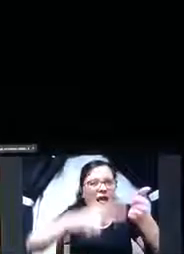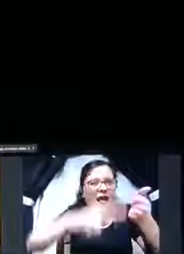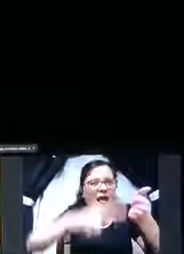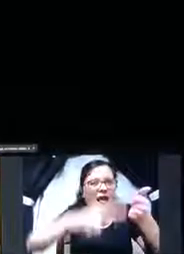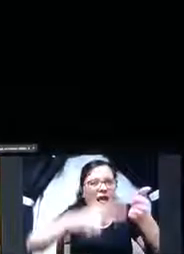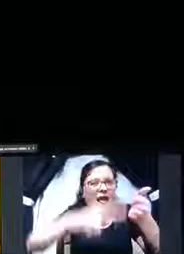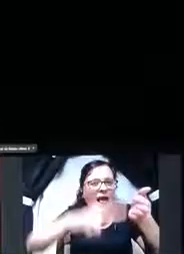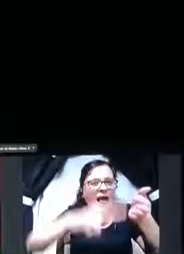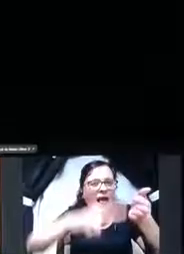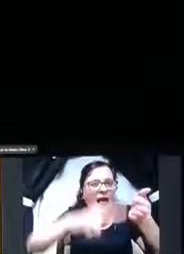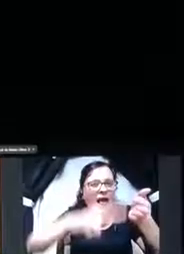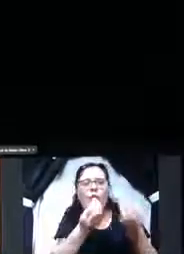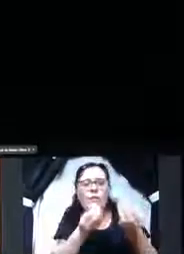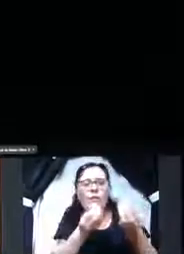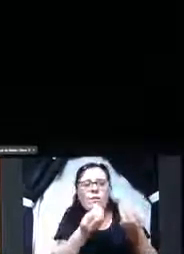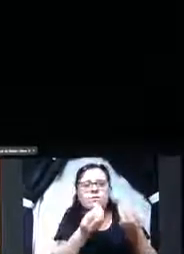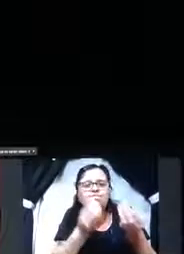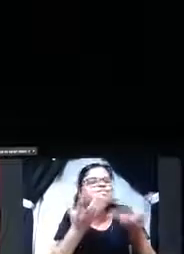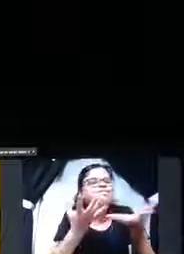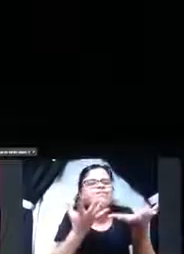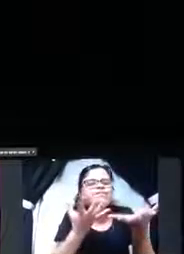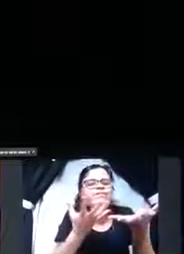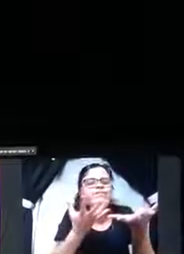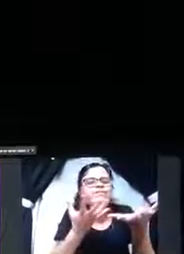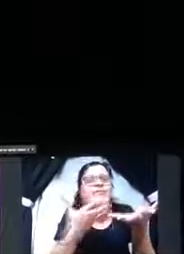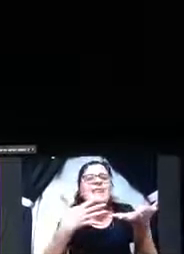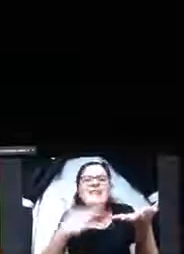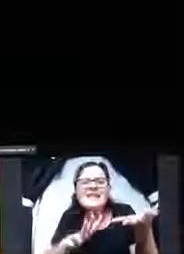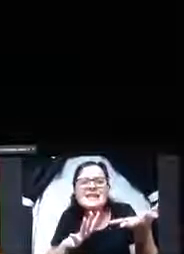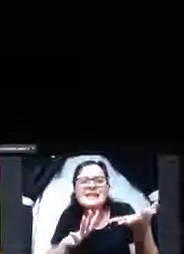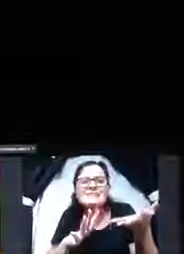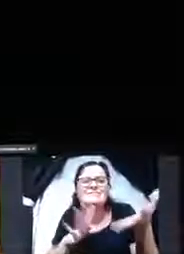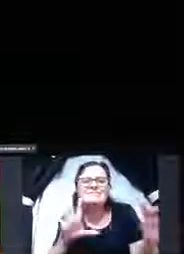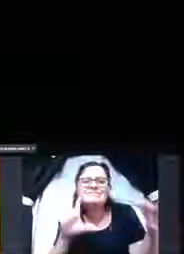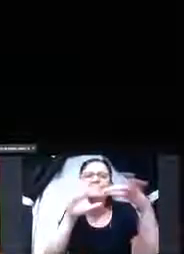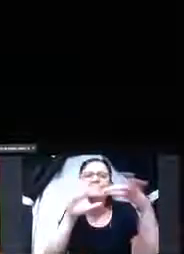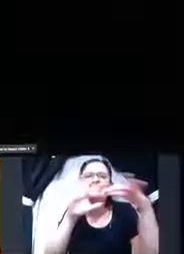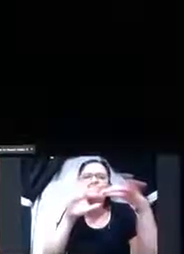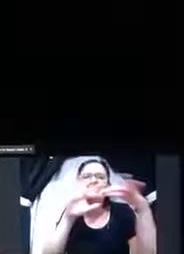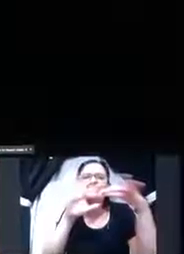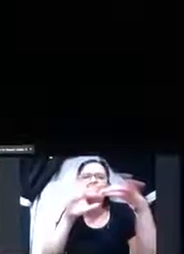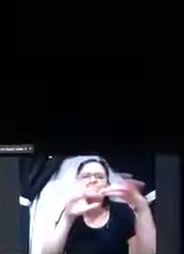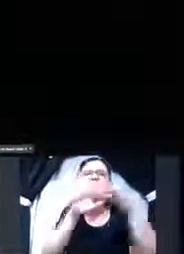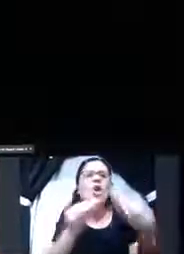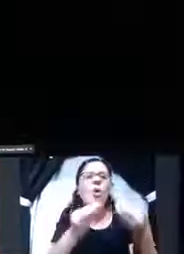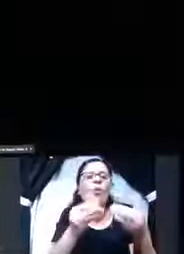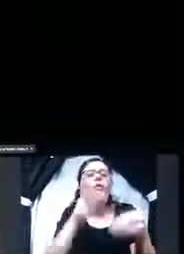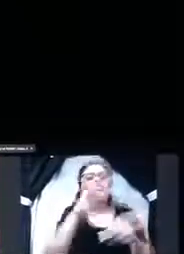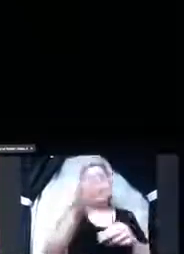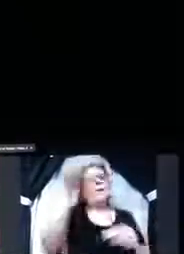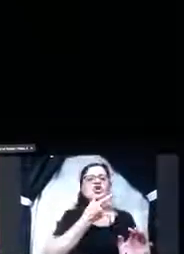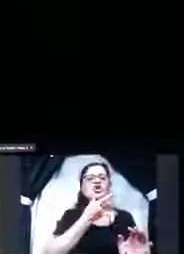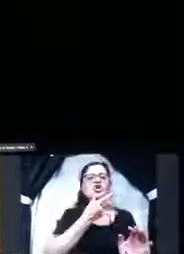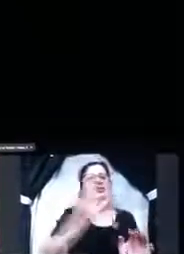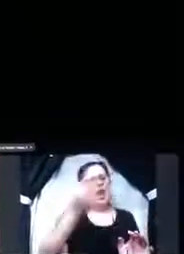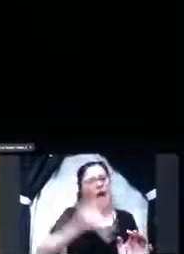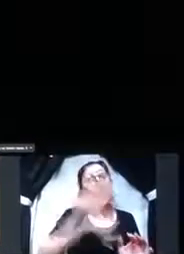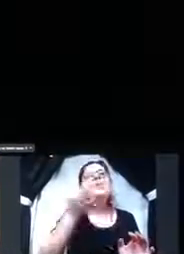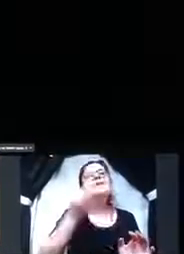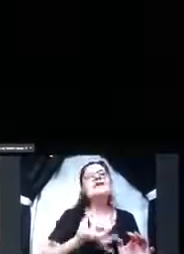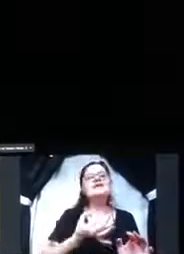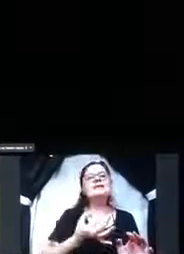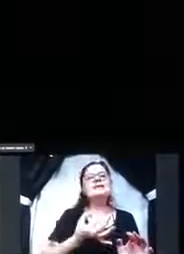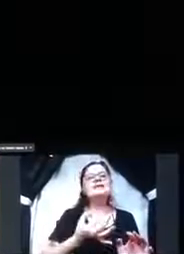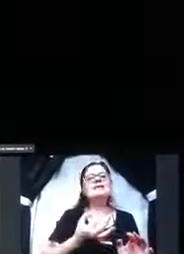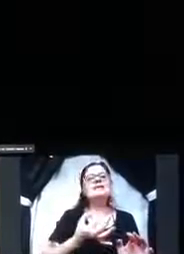cómo asocian la comprensión. Entonces tenemos a nuestra especialista Georgina, con toda su trayectoria de 25 años,